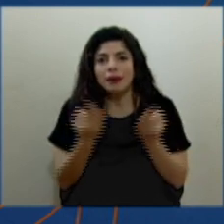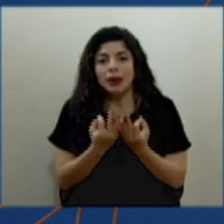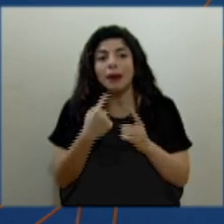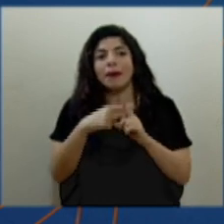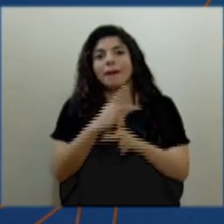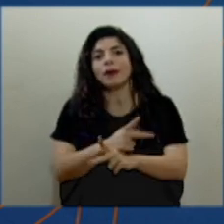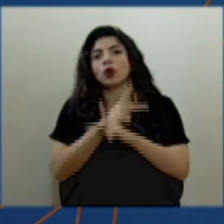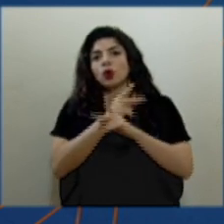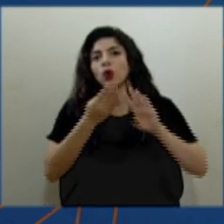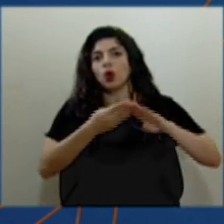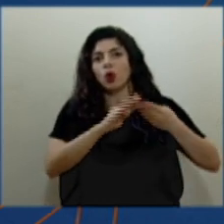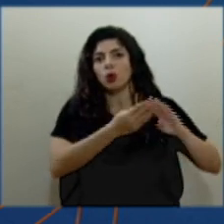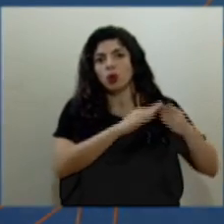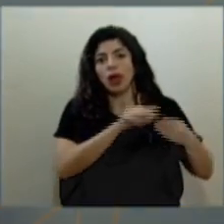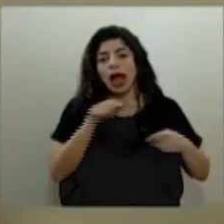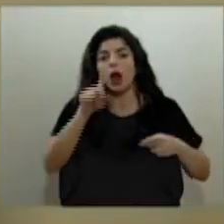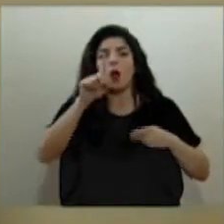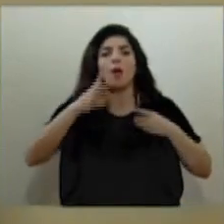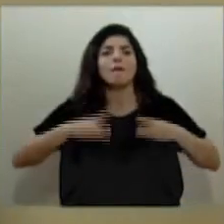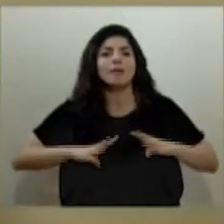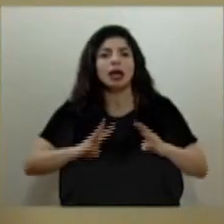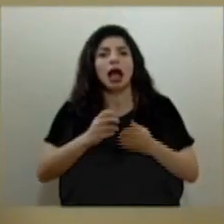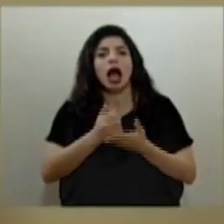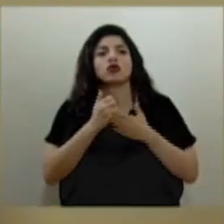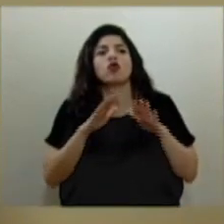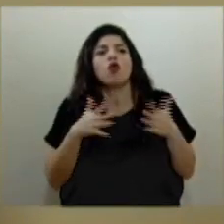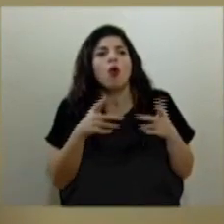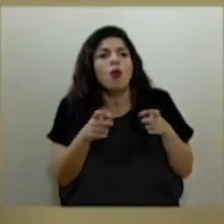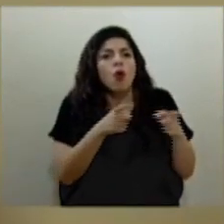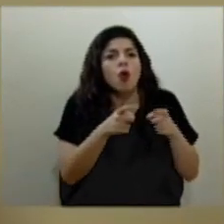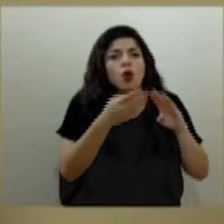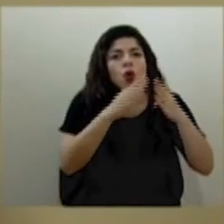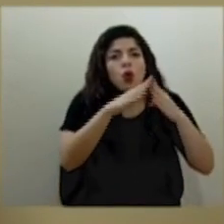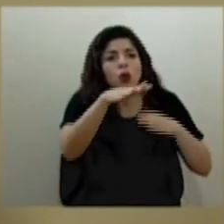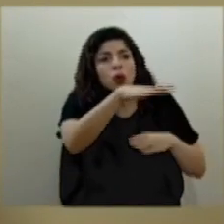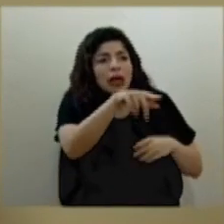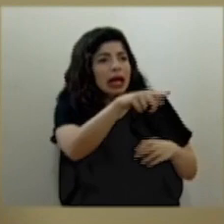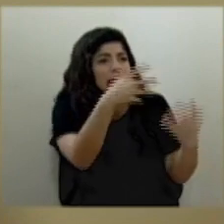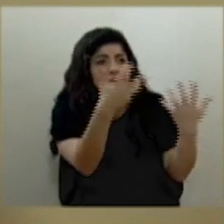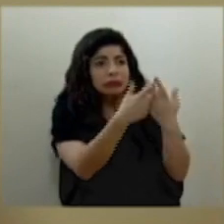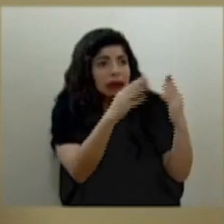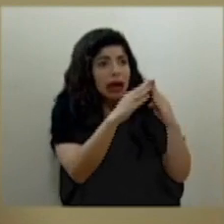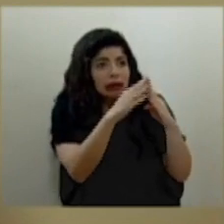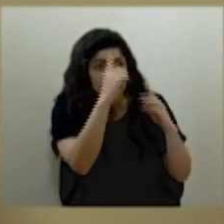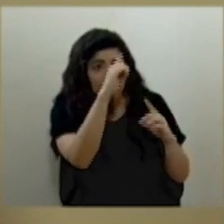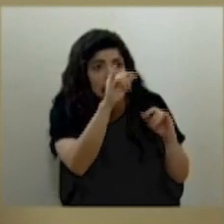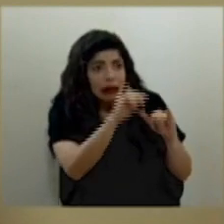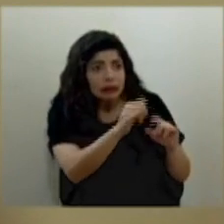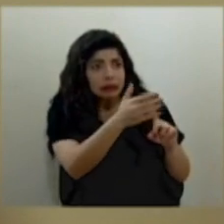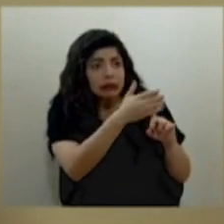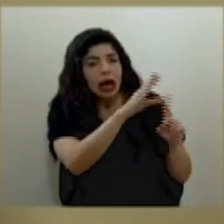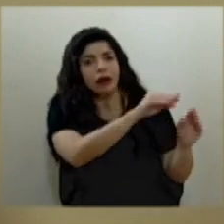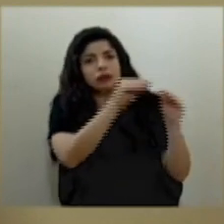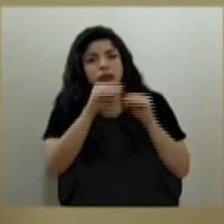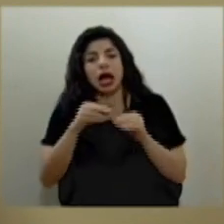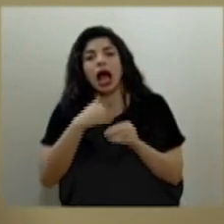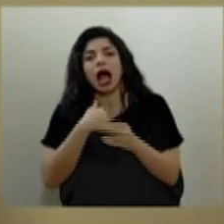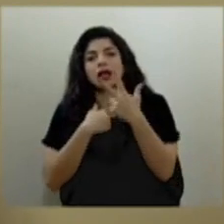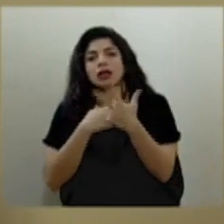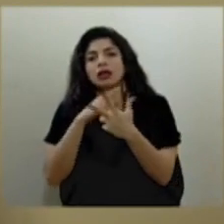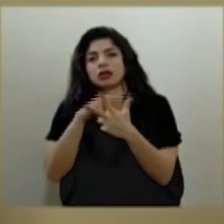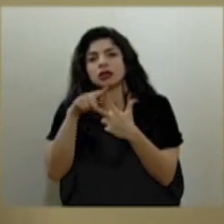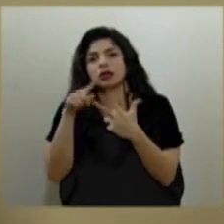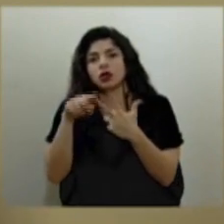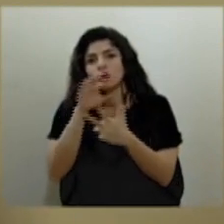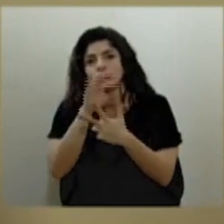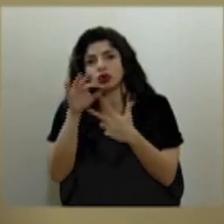la comunidad como un mecanismo de contención a nivel comunitario. En este momento tenemos 3 sitios habilitados, pero también